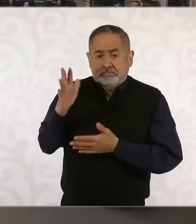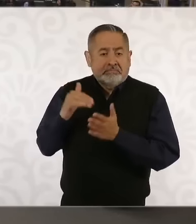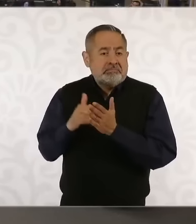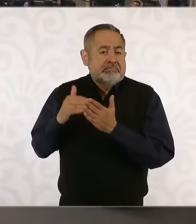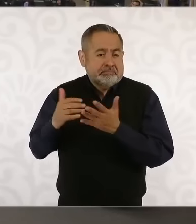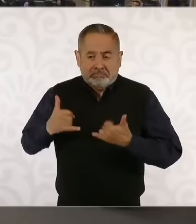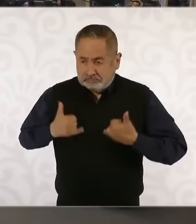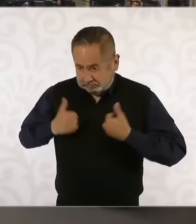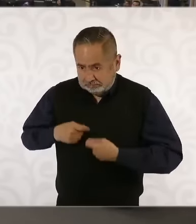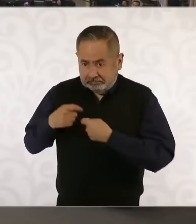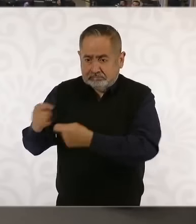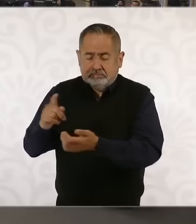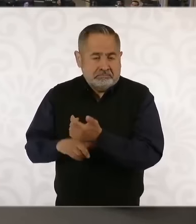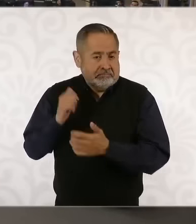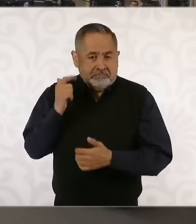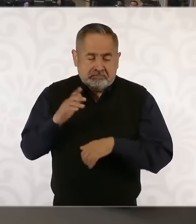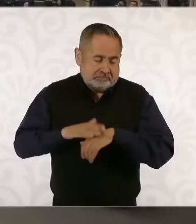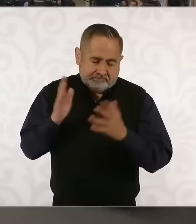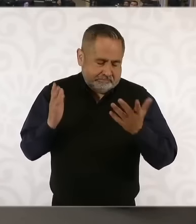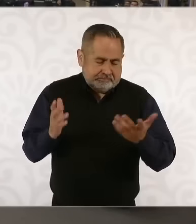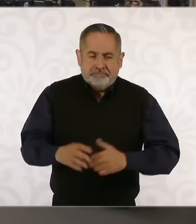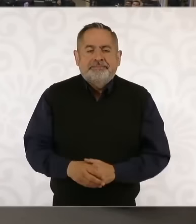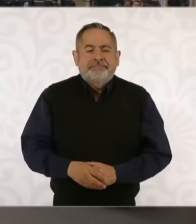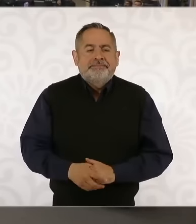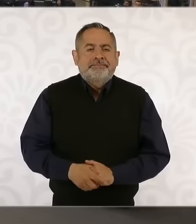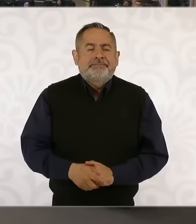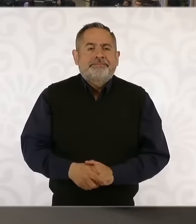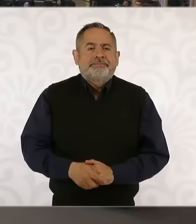lo que pagaría Salinas Pliego. Muchísimas gracias.